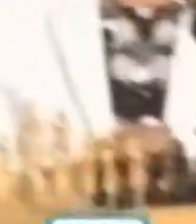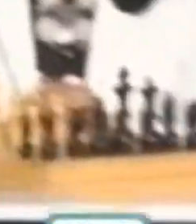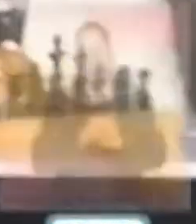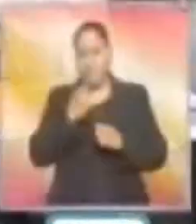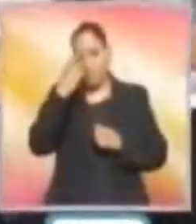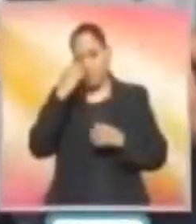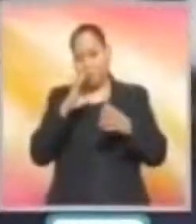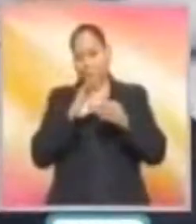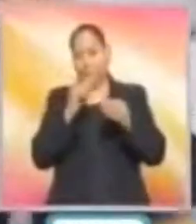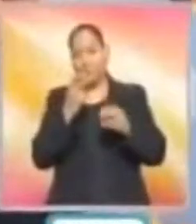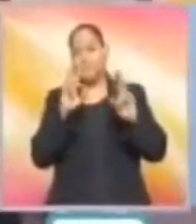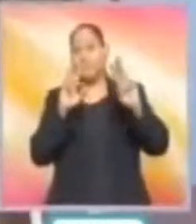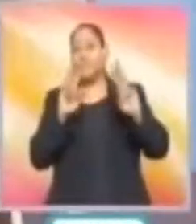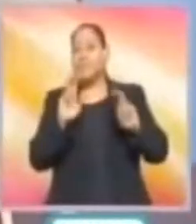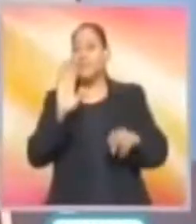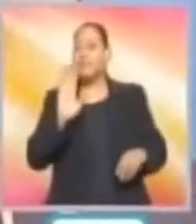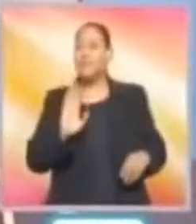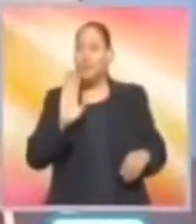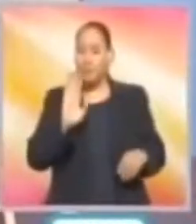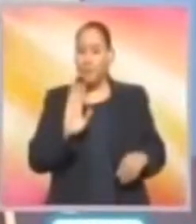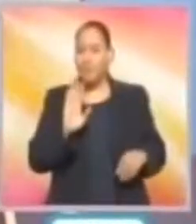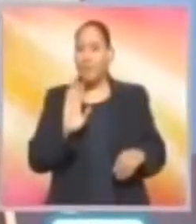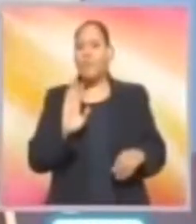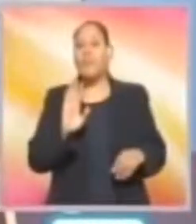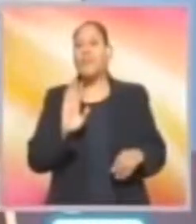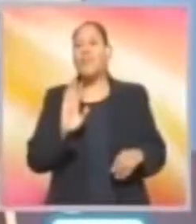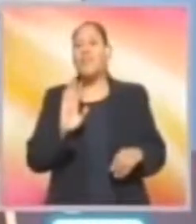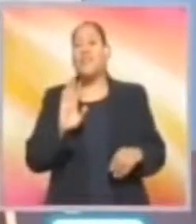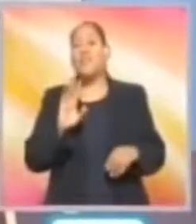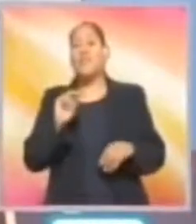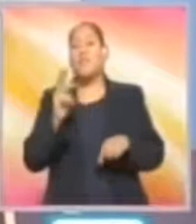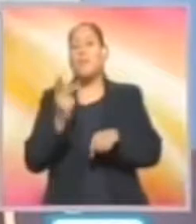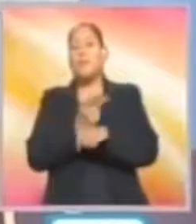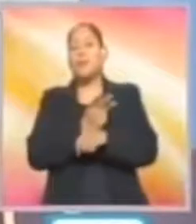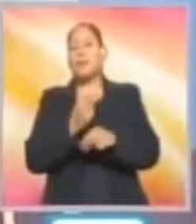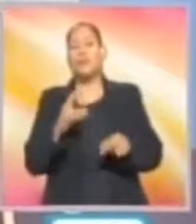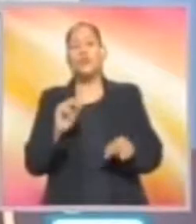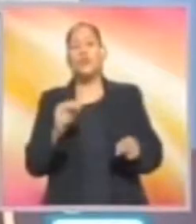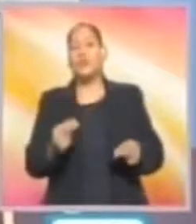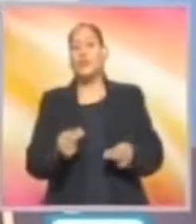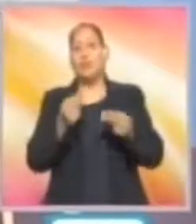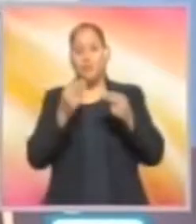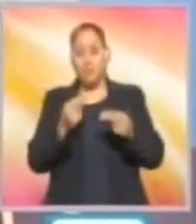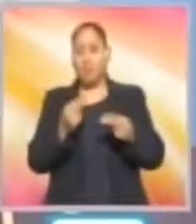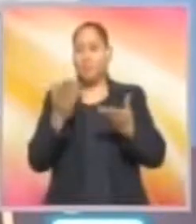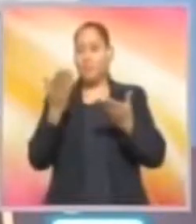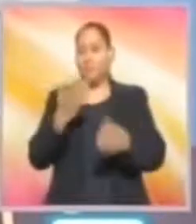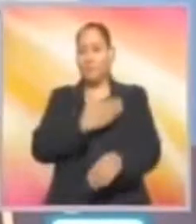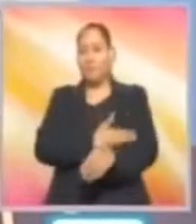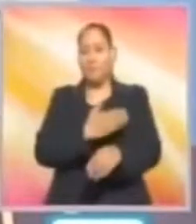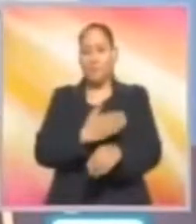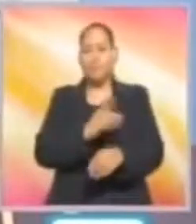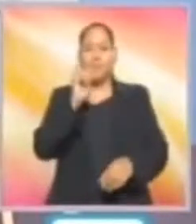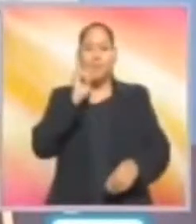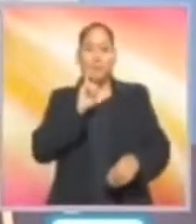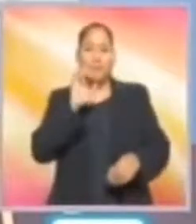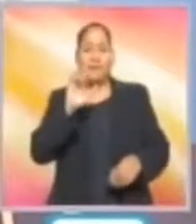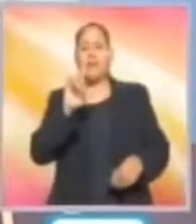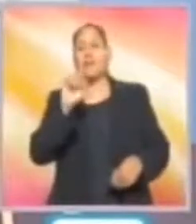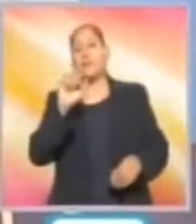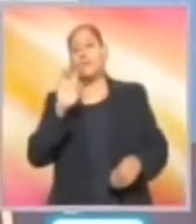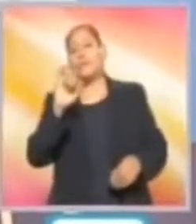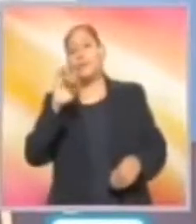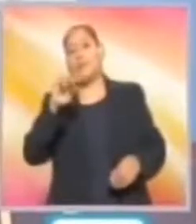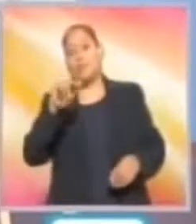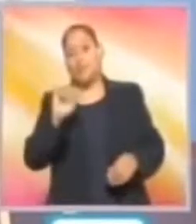Para hablarnos de este tema que pareciera que no pasara, que no se comercializara con estos datos, nos acompaña la comisionada ciudadana Elsa Viviana